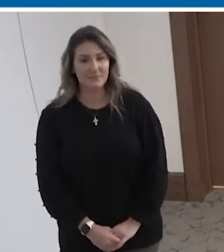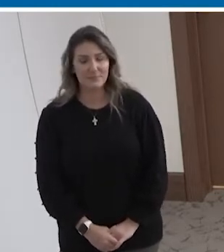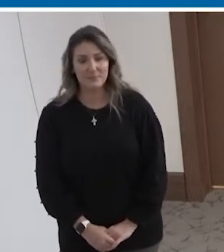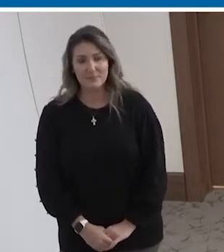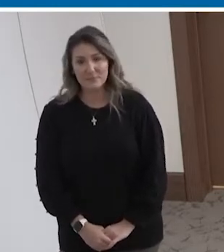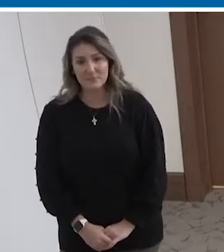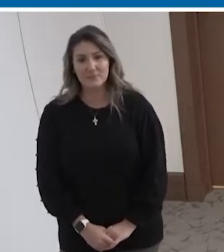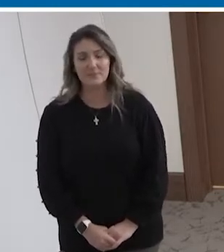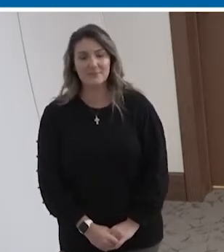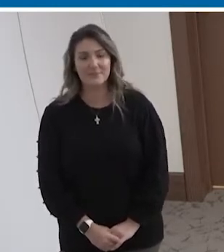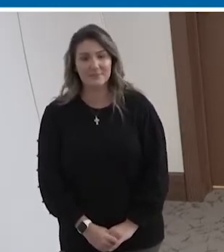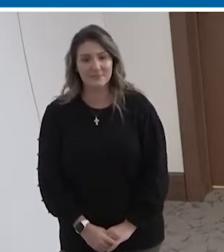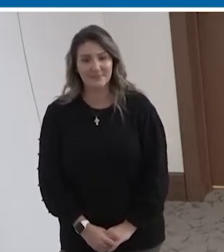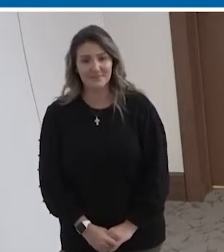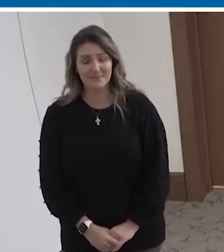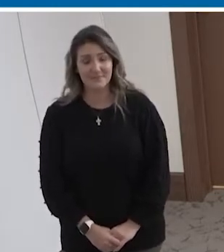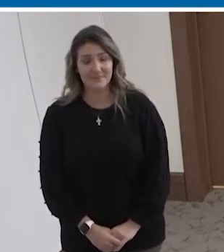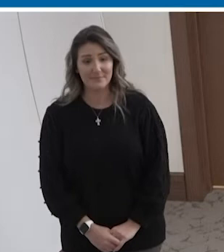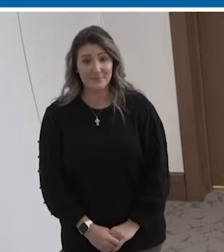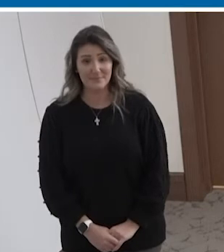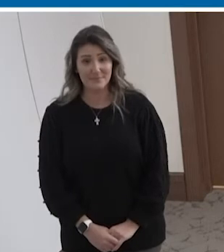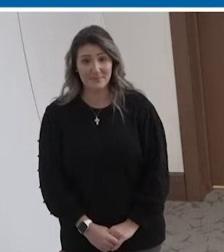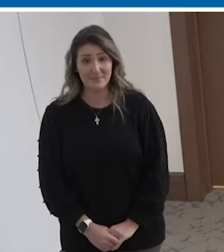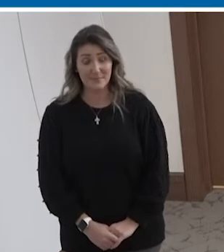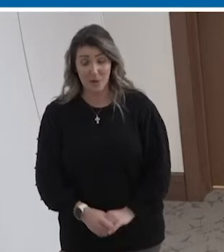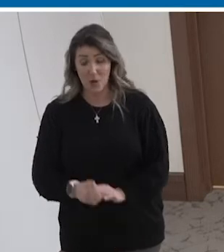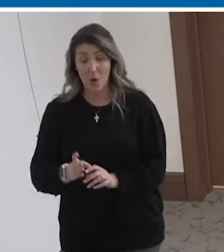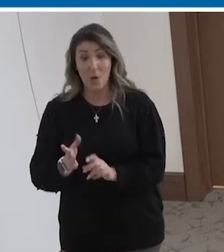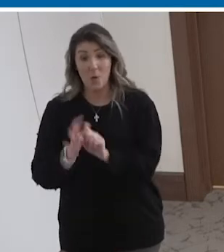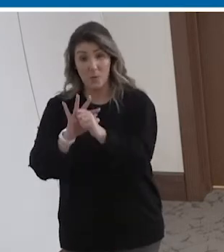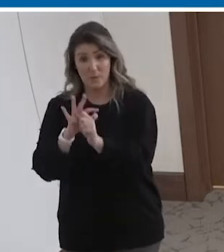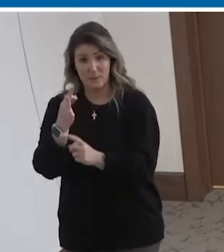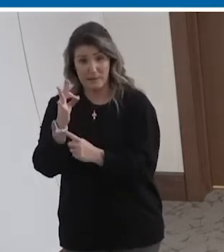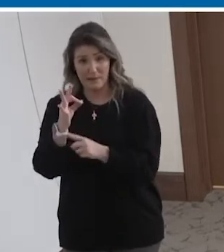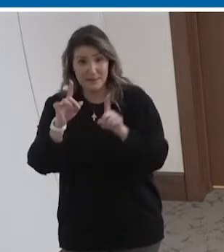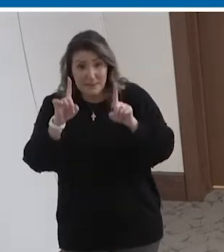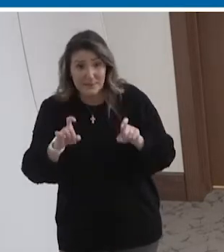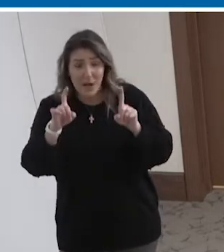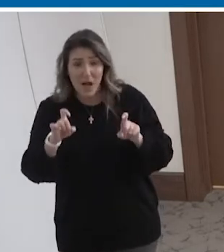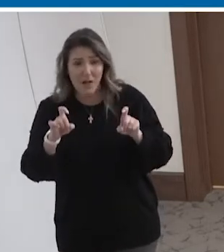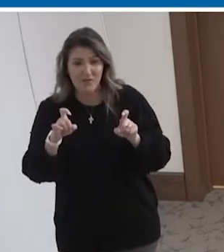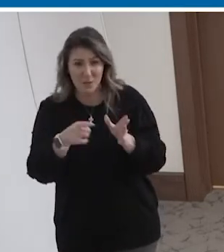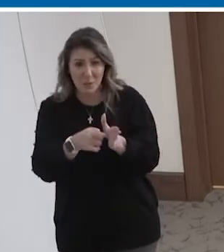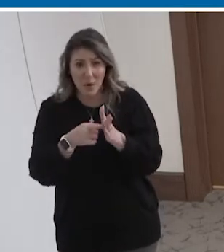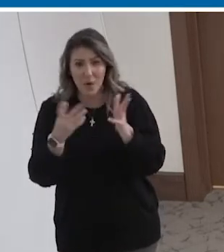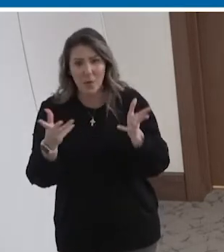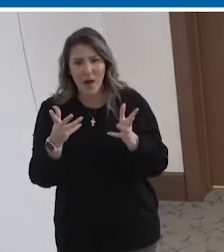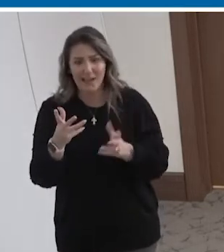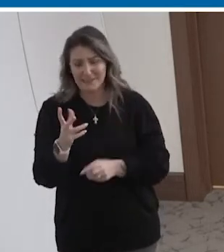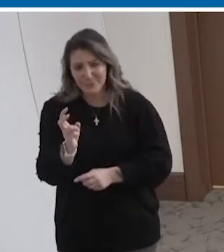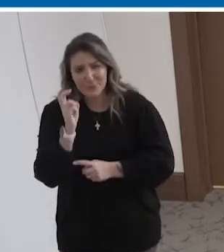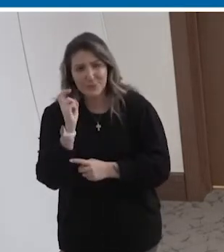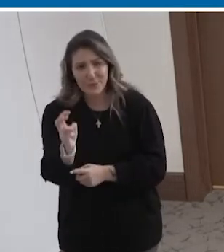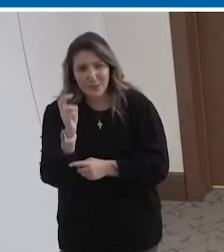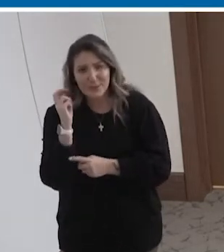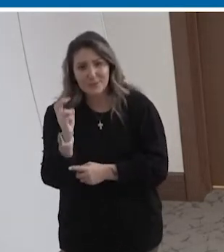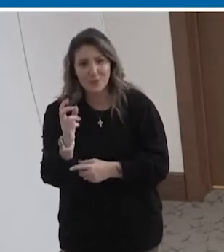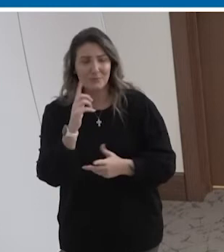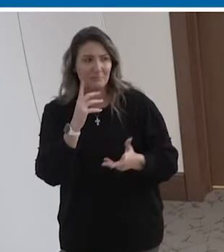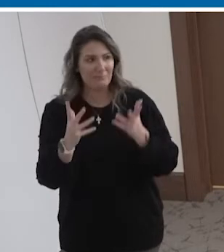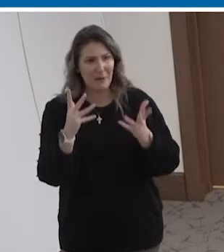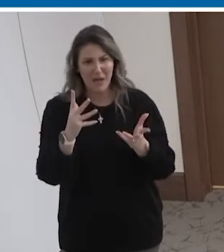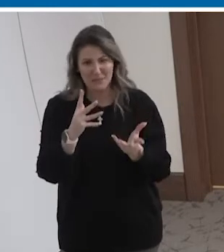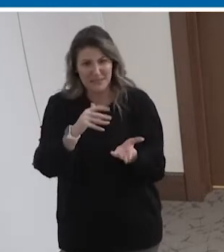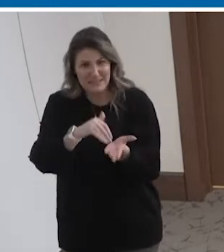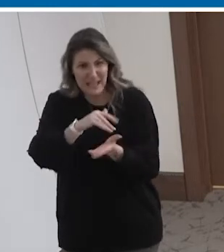en la escuela. And getting a COVID-19 test often requires transportation. It may mean a